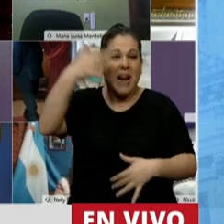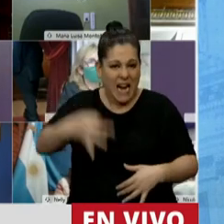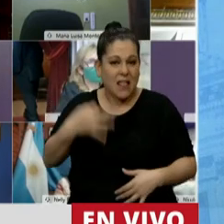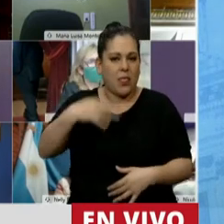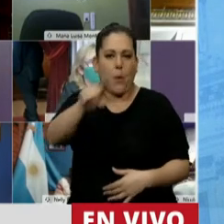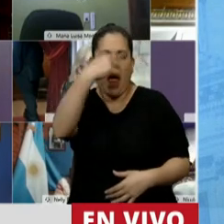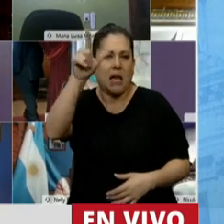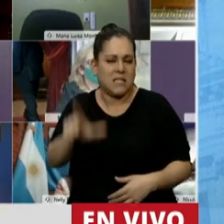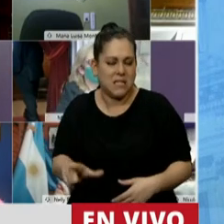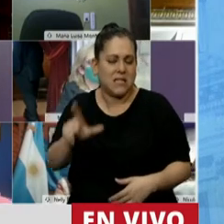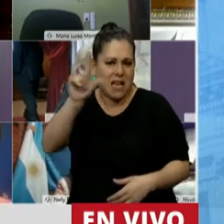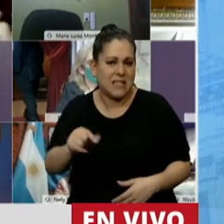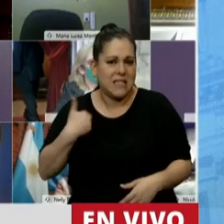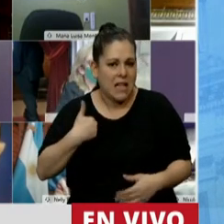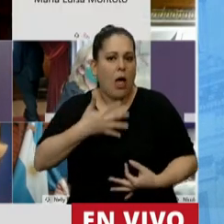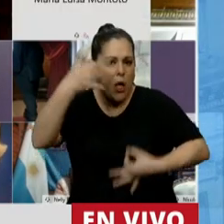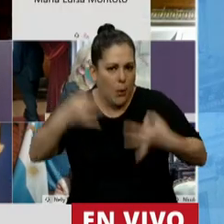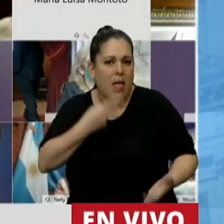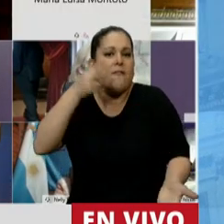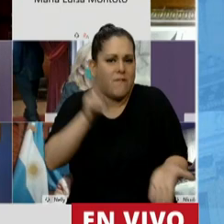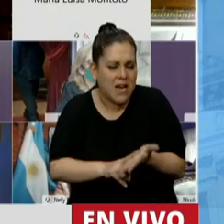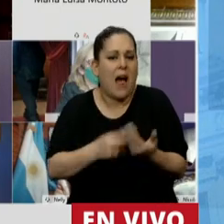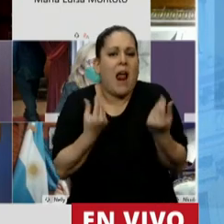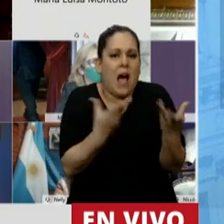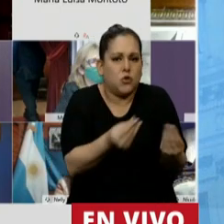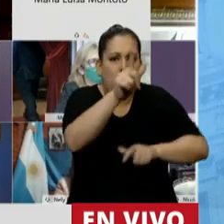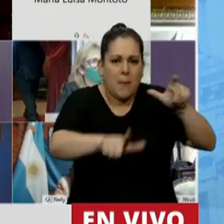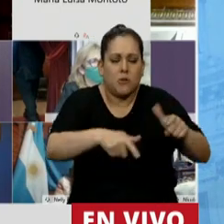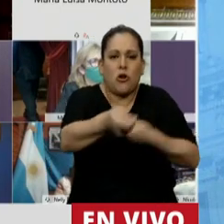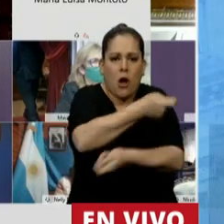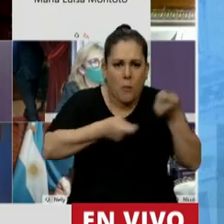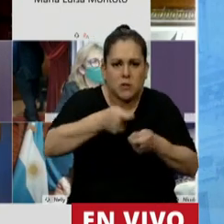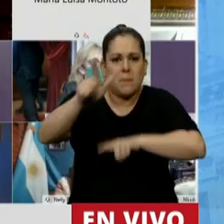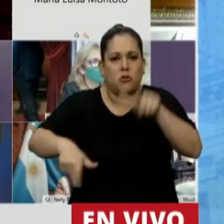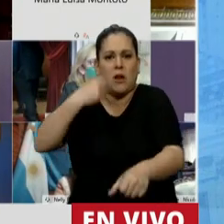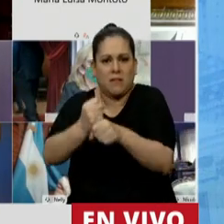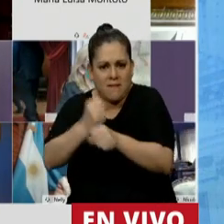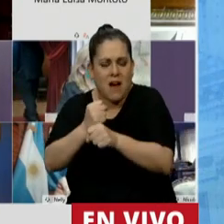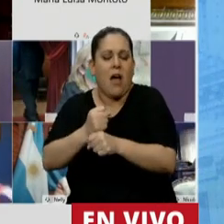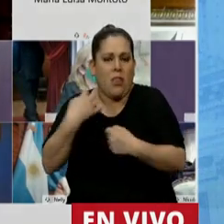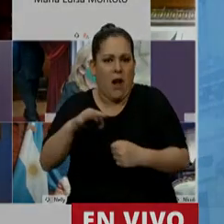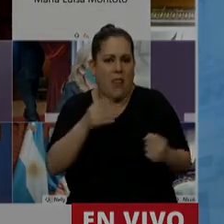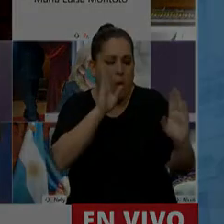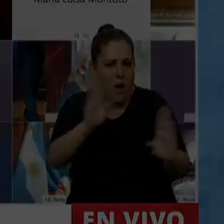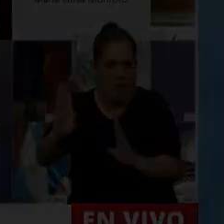un sistema fiscal que ayude y acompañe al emprendedor, al comerciante y al que genera trabajo. Muchas gracias, presidente. Gracias, diputado Samarvide.